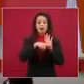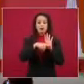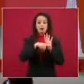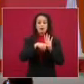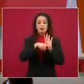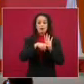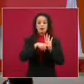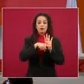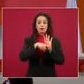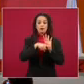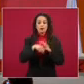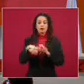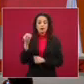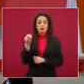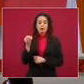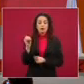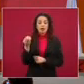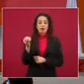Negativa,